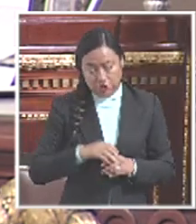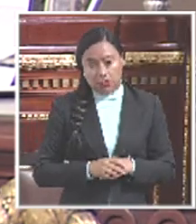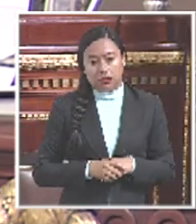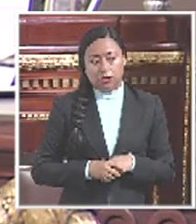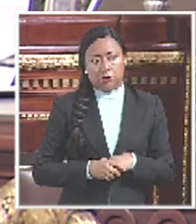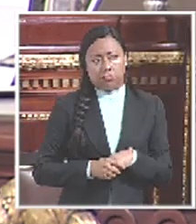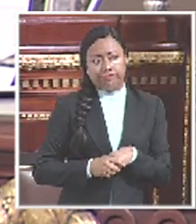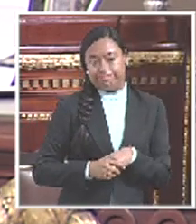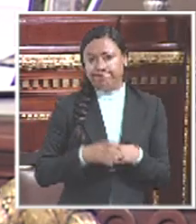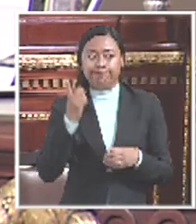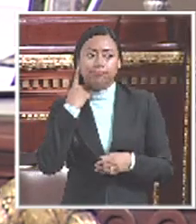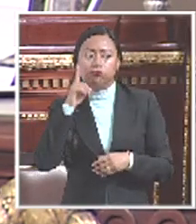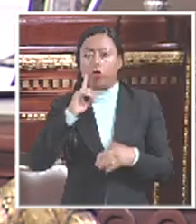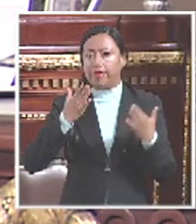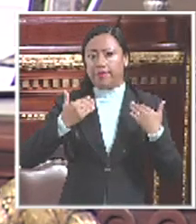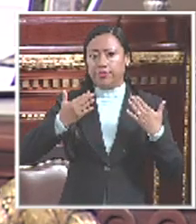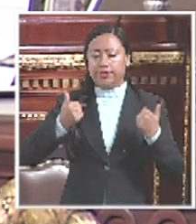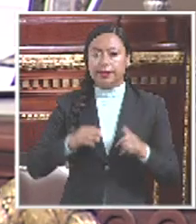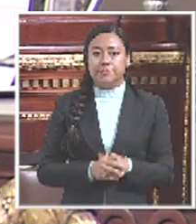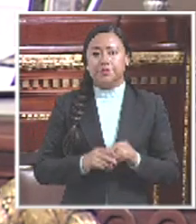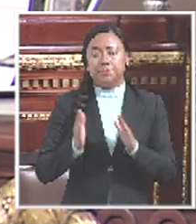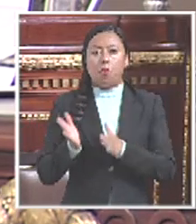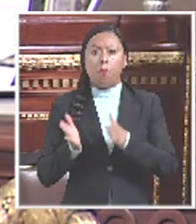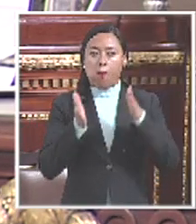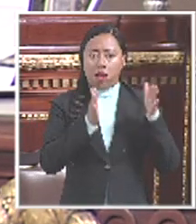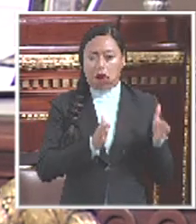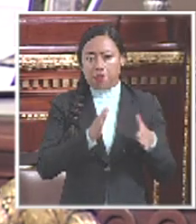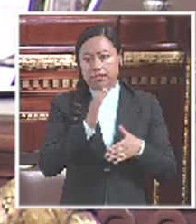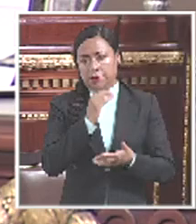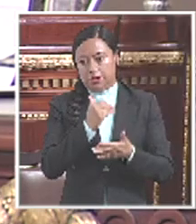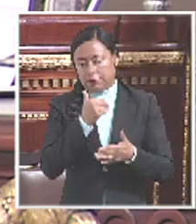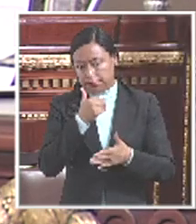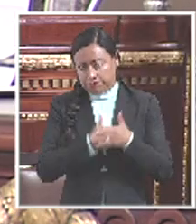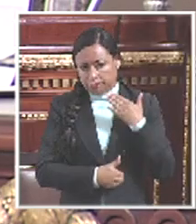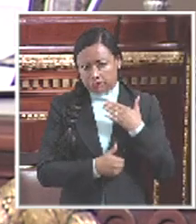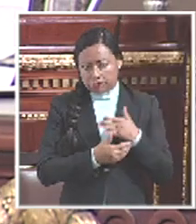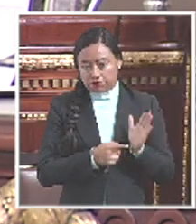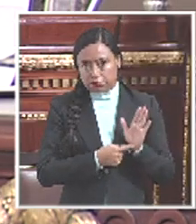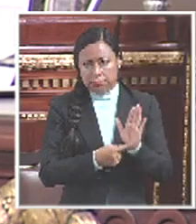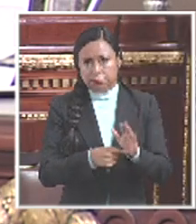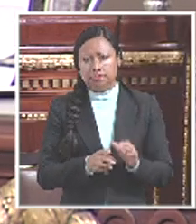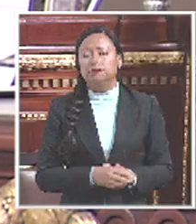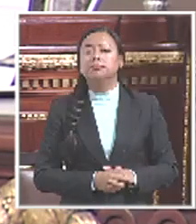No se encuentra la diputada. Lo pasamos al final del capítulo de proposiciones.